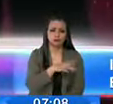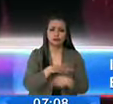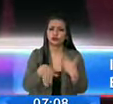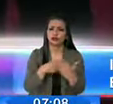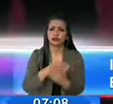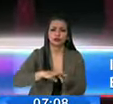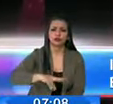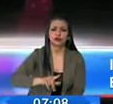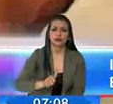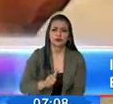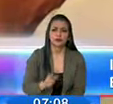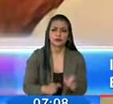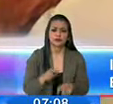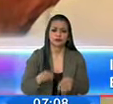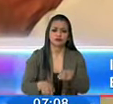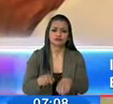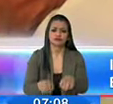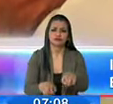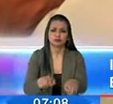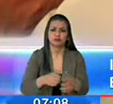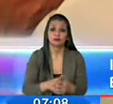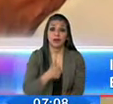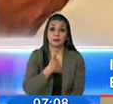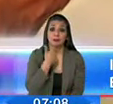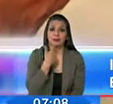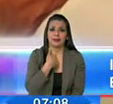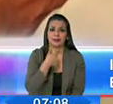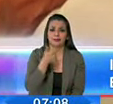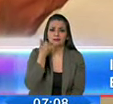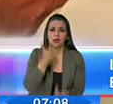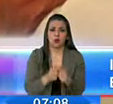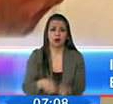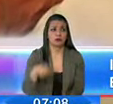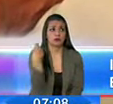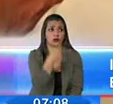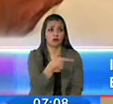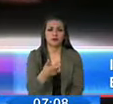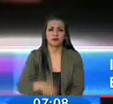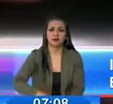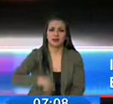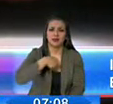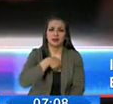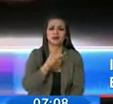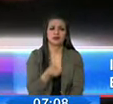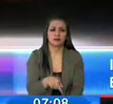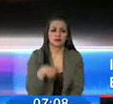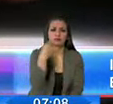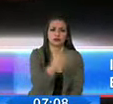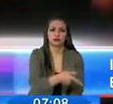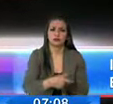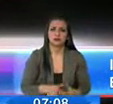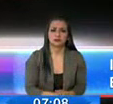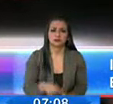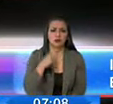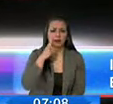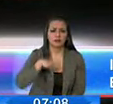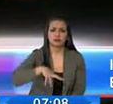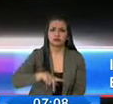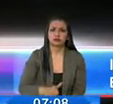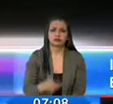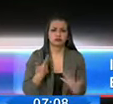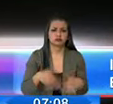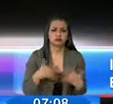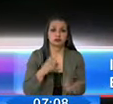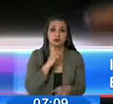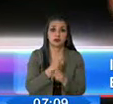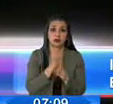pasajeros que veníamos ahí. A mí me dijeron que le entregara el celular, que le entregara la cartera. Me cogió y me trajo y me dijo: dame el teléfono que te lo escondiste